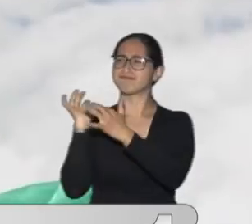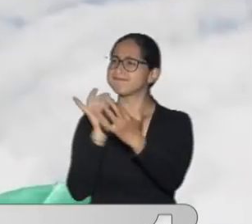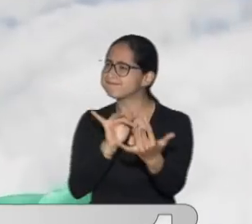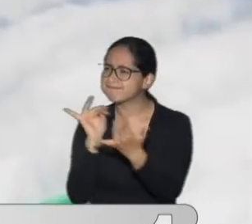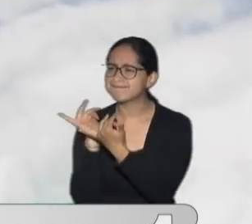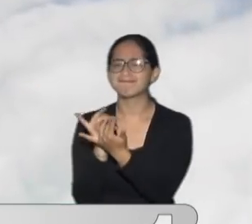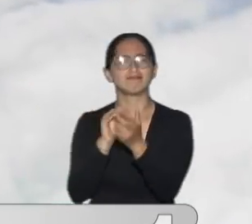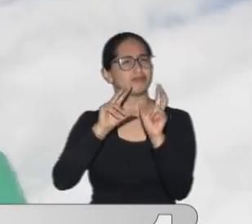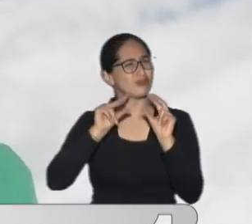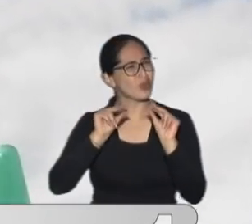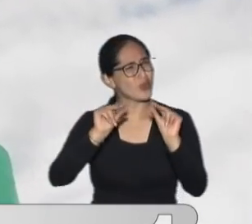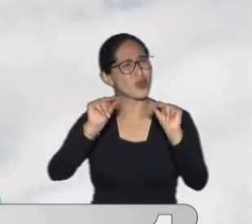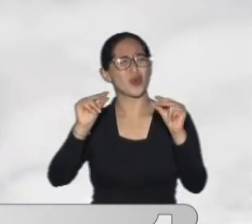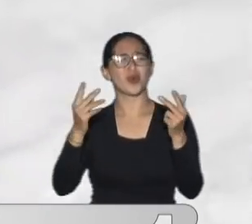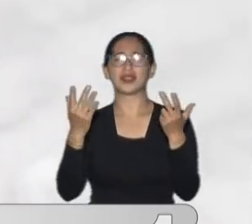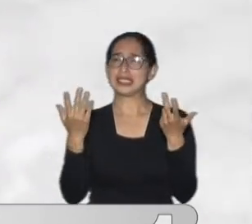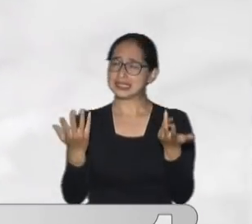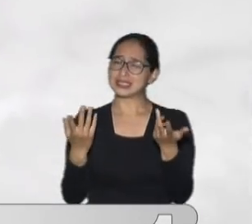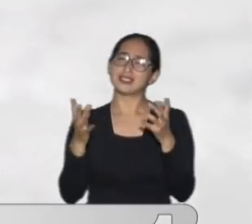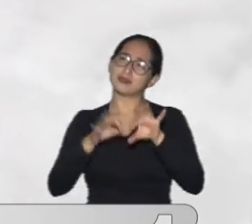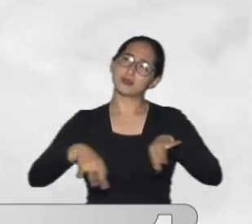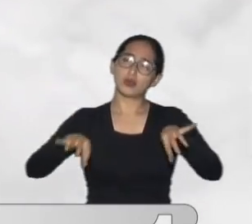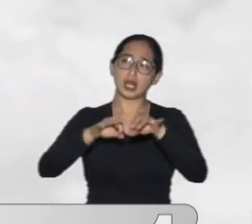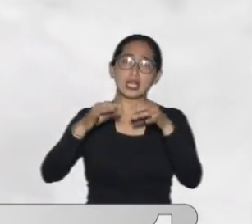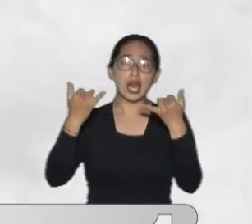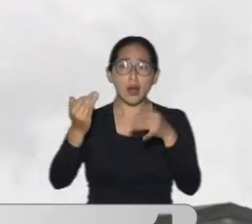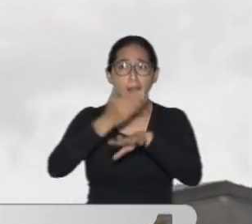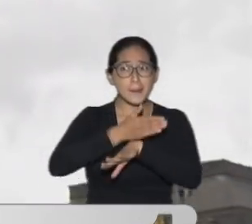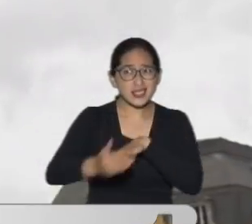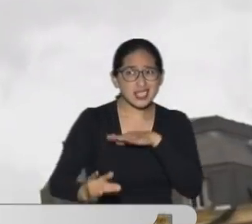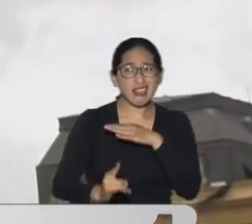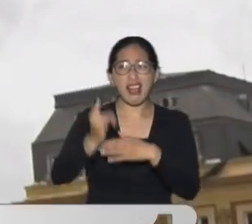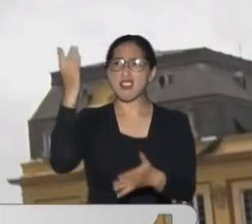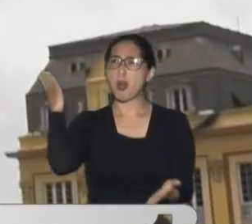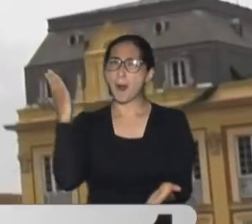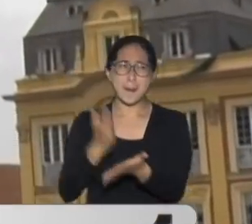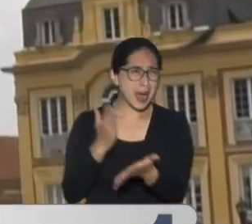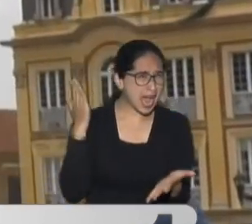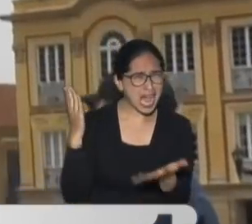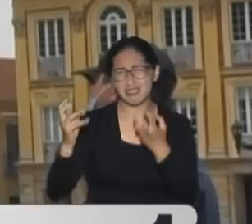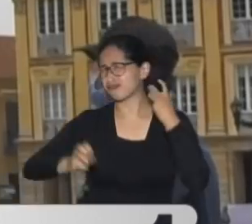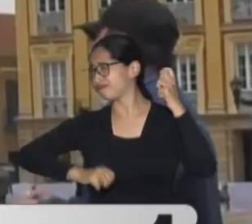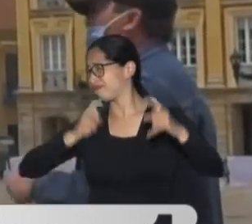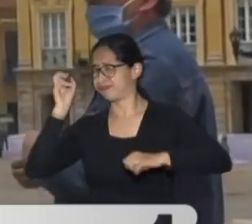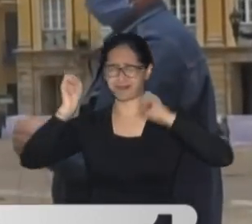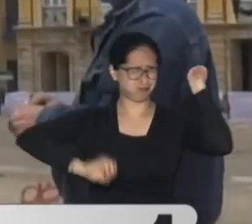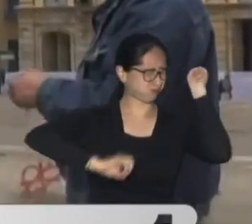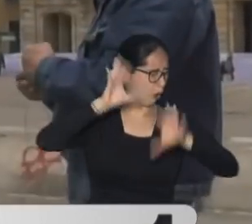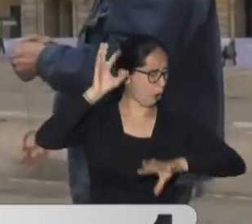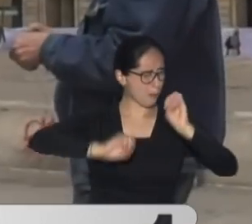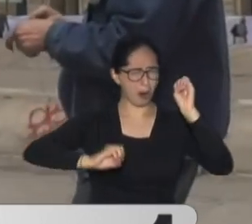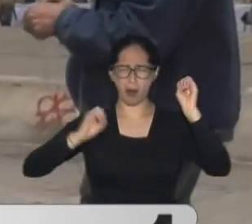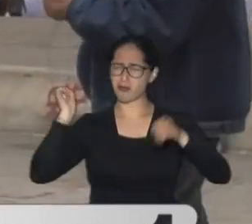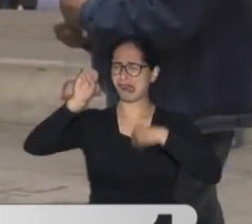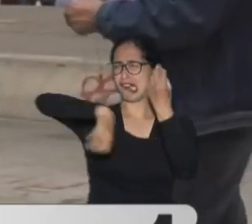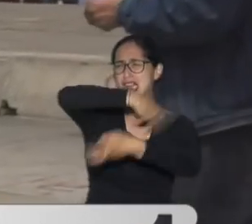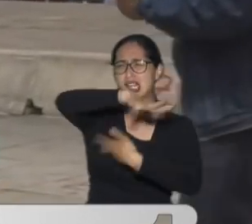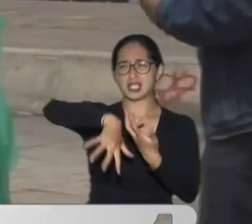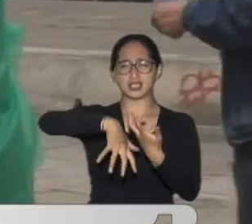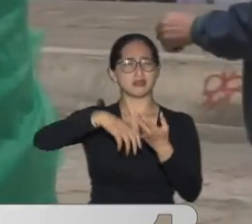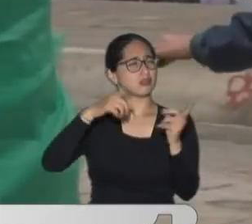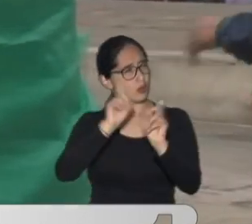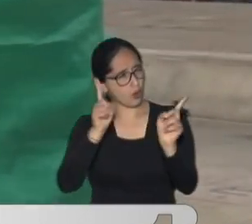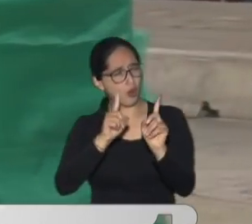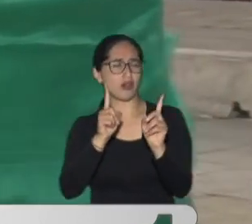este momento que se presenten afectaciones de orden público. Han hecho un llamado a todas las personas que se quieran acercar y apoyar a la Minga, que